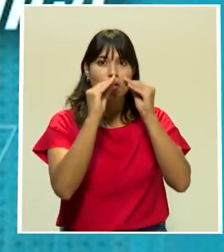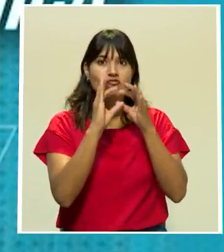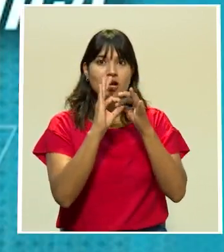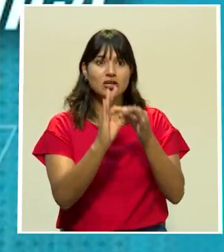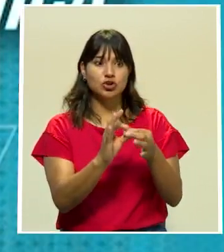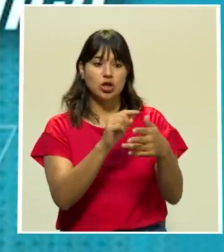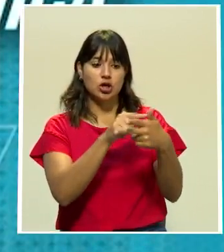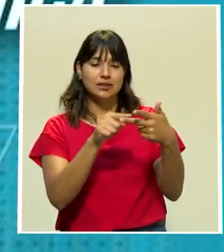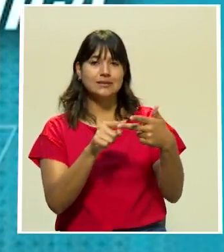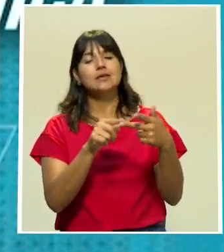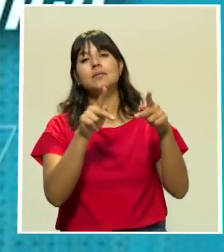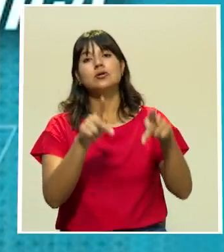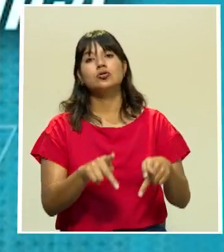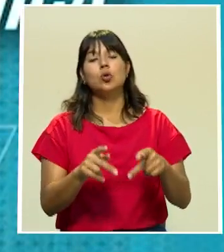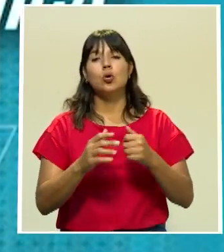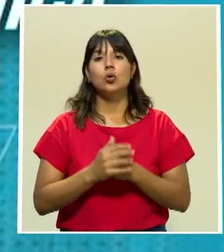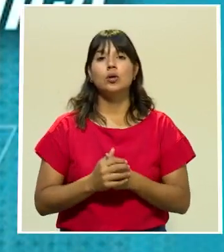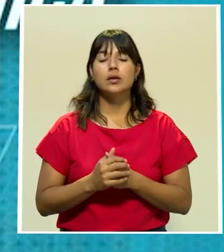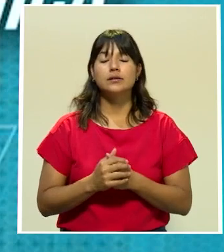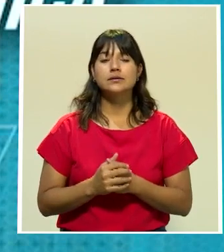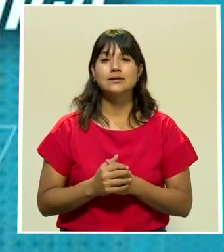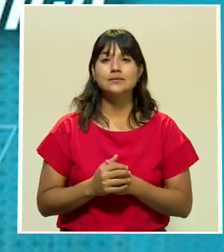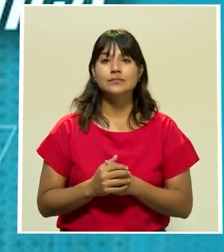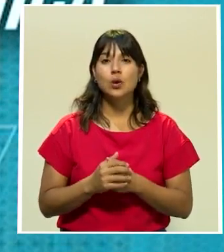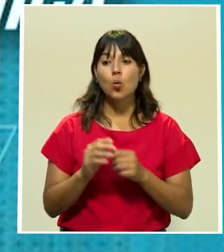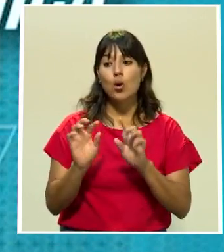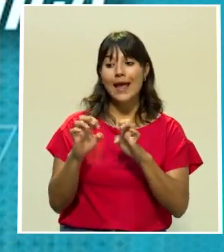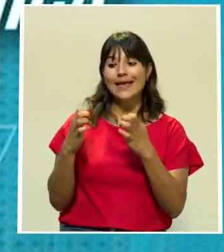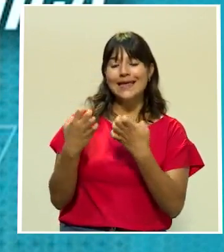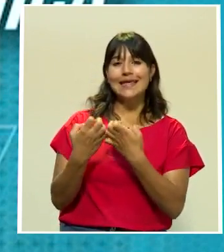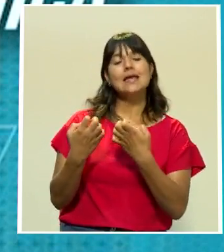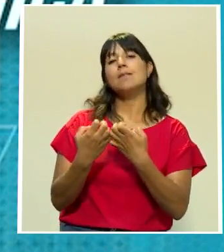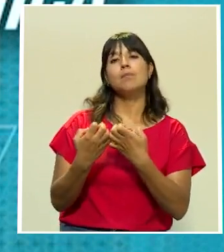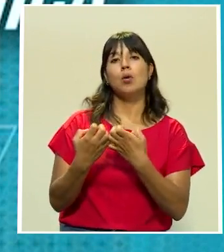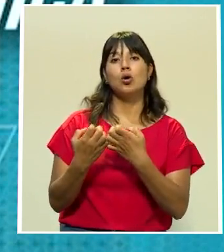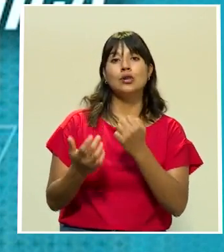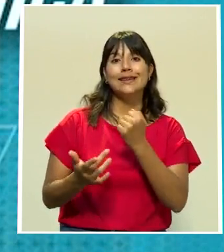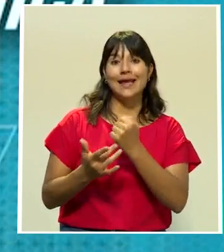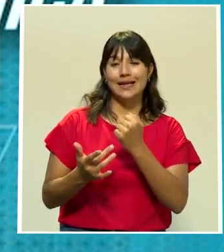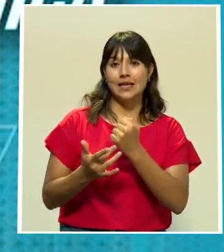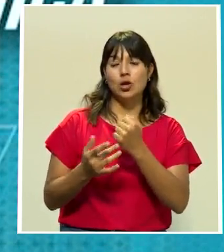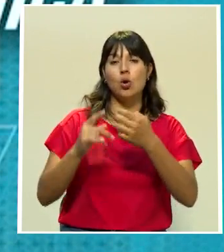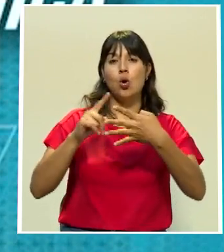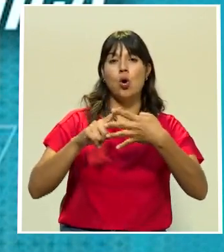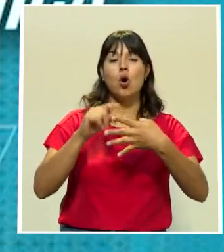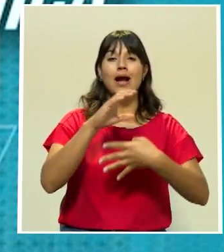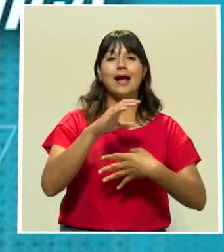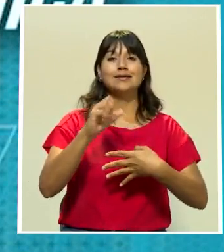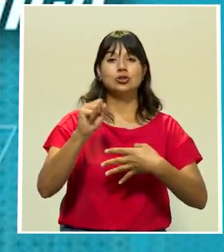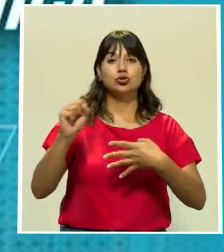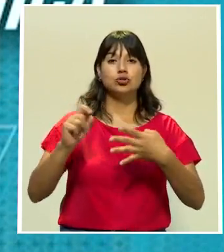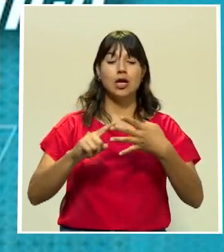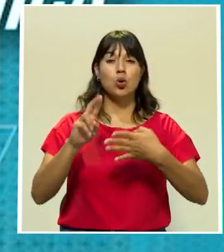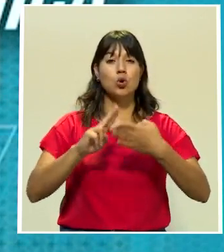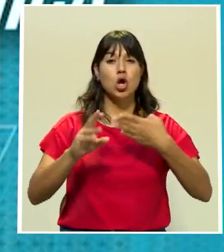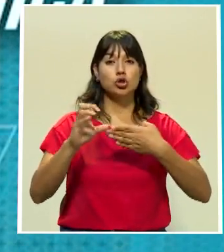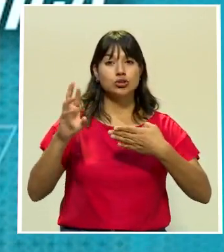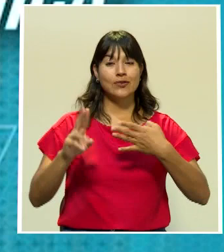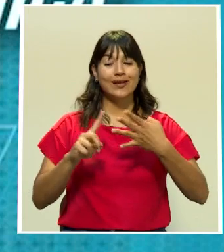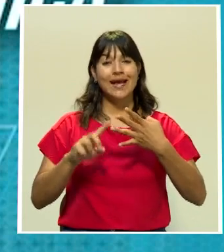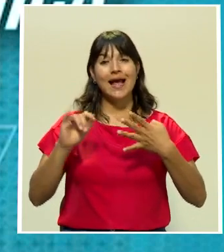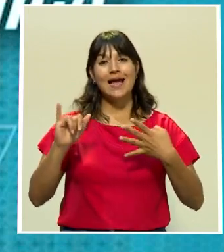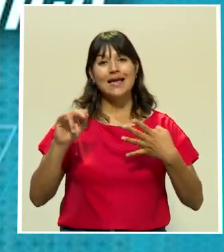grupo técnico de COVID-19, compuesto por la Caja Costarricense del Seguro Social, la UCR, Inciensa y el Ministerio de